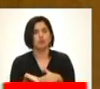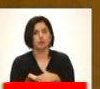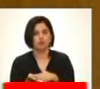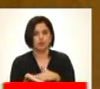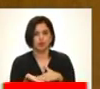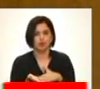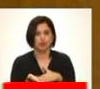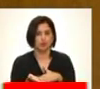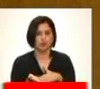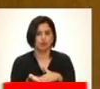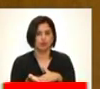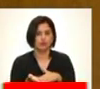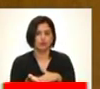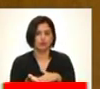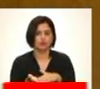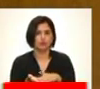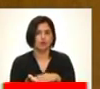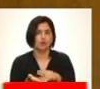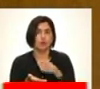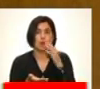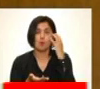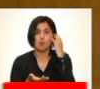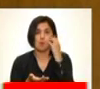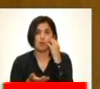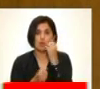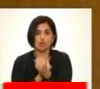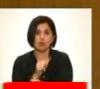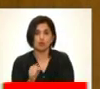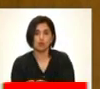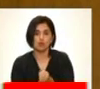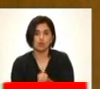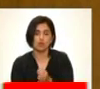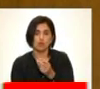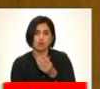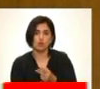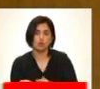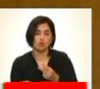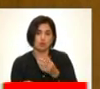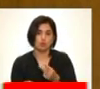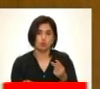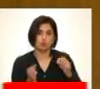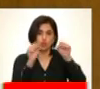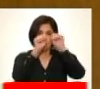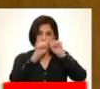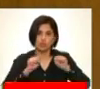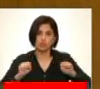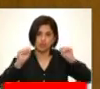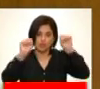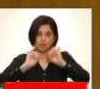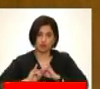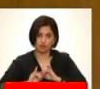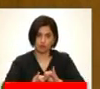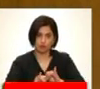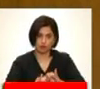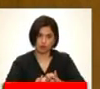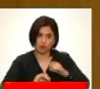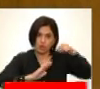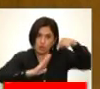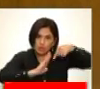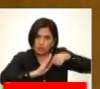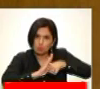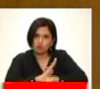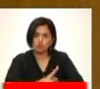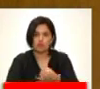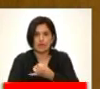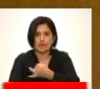ineficiencia sostenida de la medida, ya en el mes de mayo del año 2022, la Fiscalía comenzó a informar sobre el agravamiento en el número e intensidad de